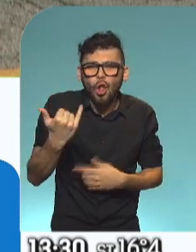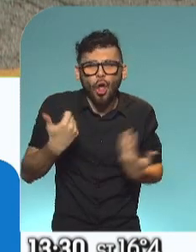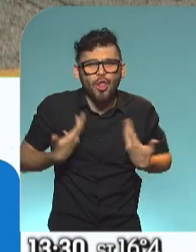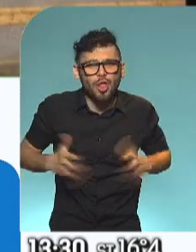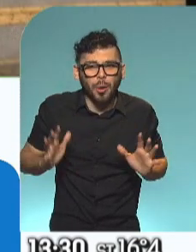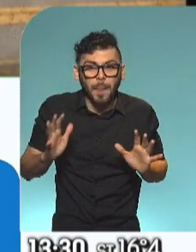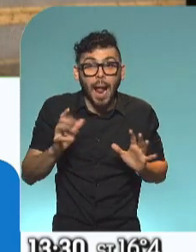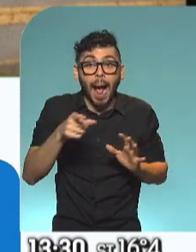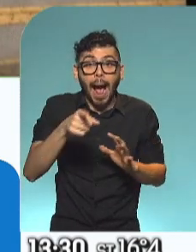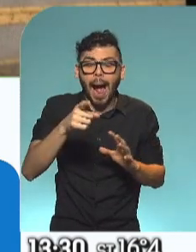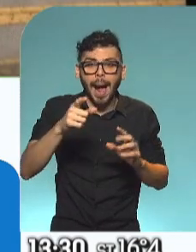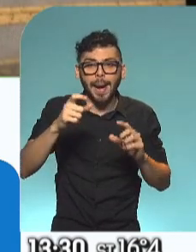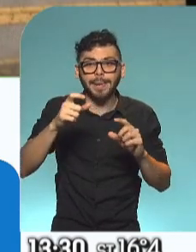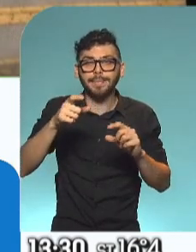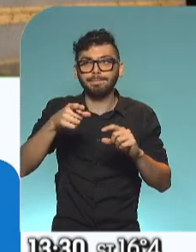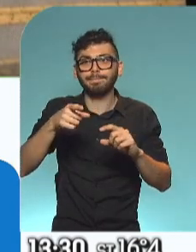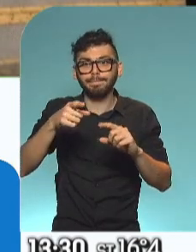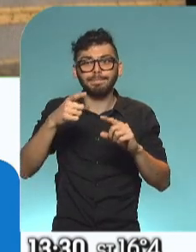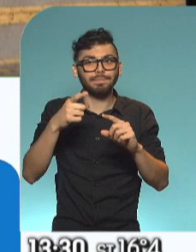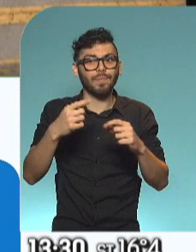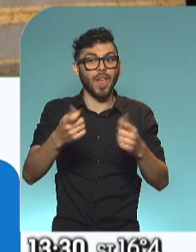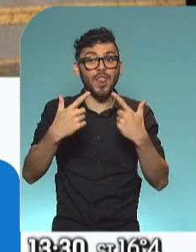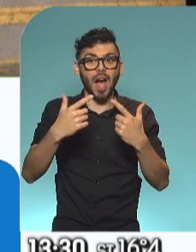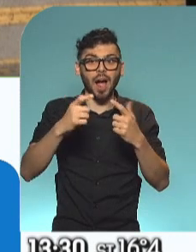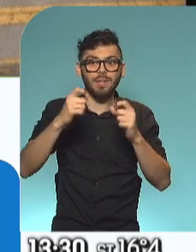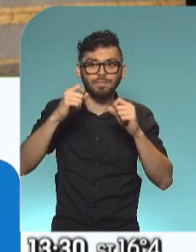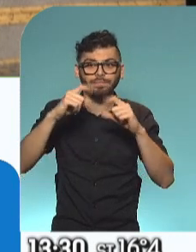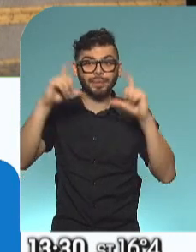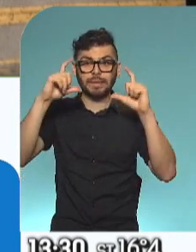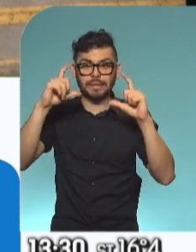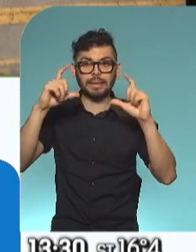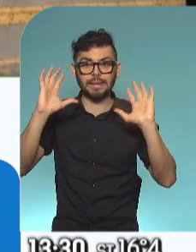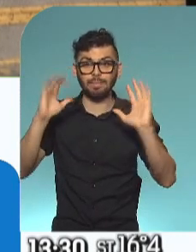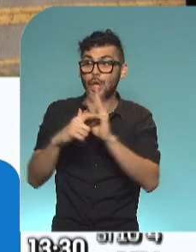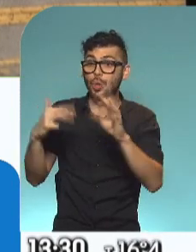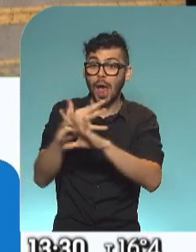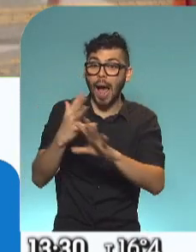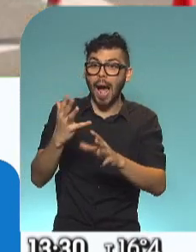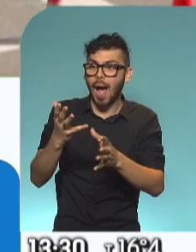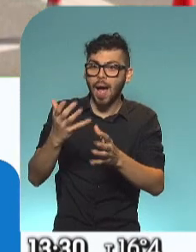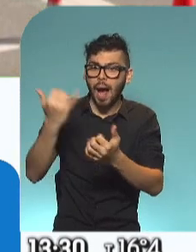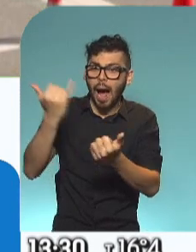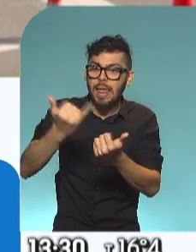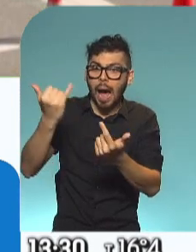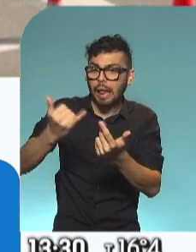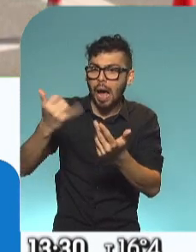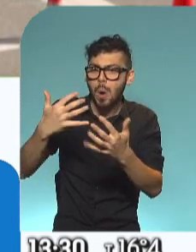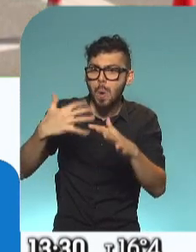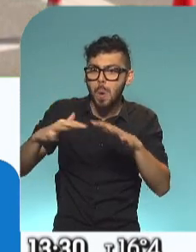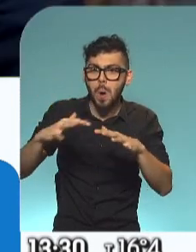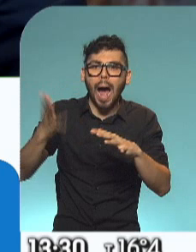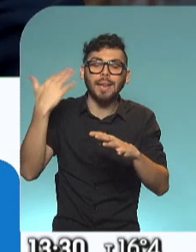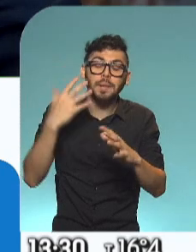esto también nos abrió un poco los ojos a ciertas situaciones en nuestras grandes ciudades que por ahí estábamos cerca de